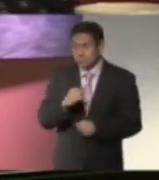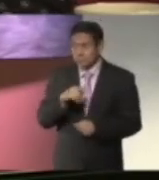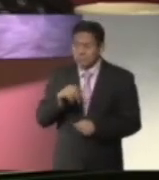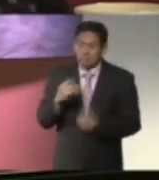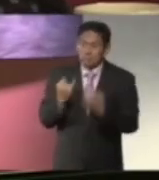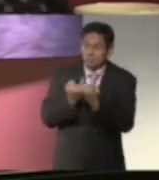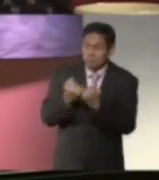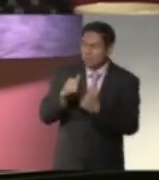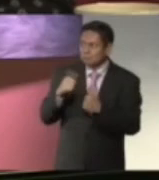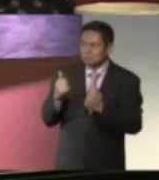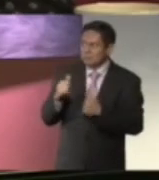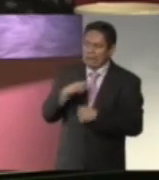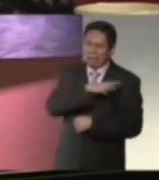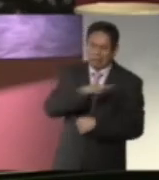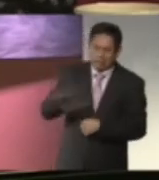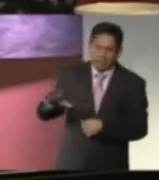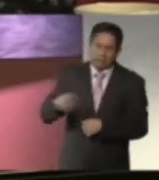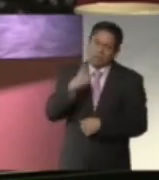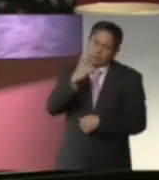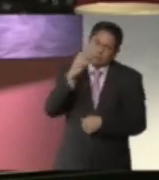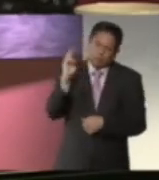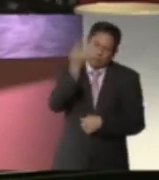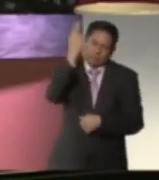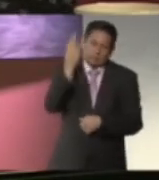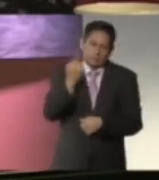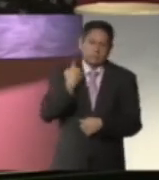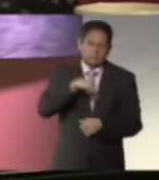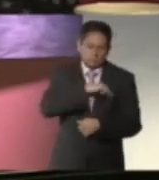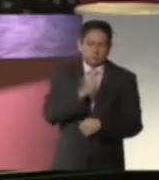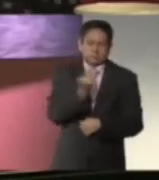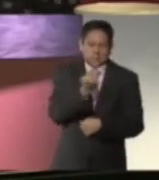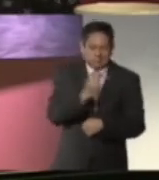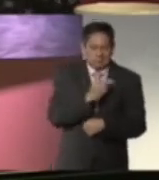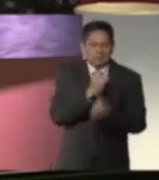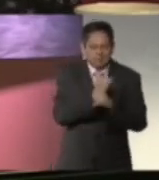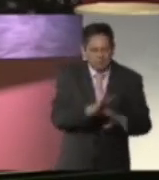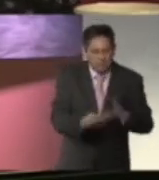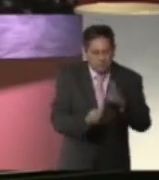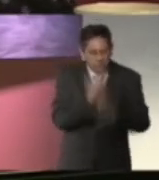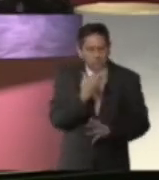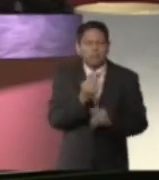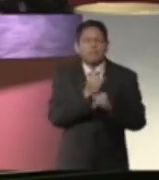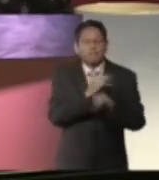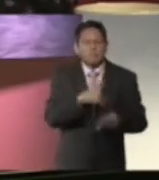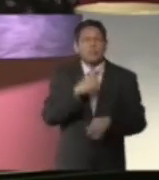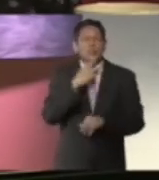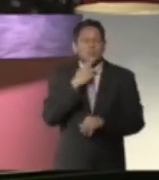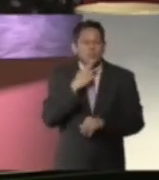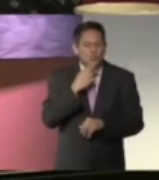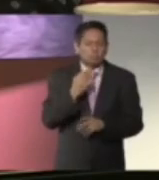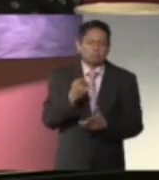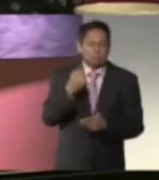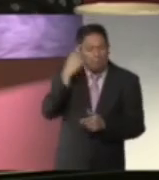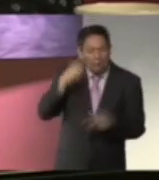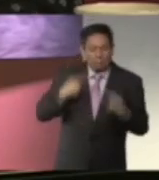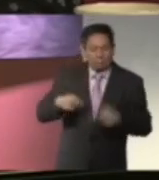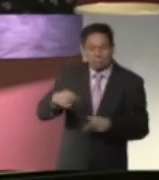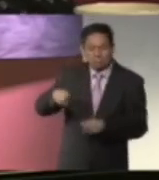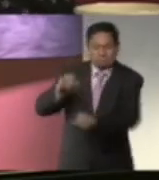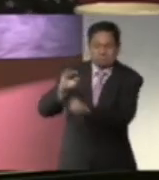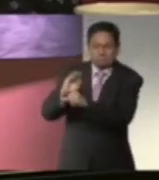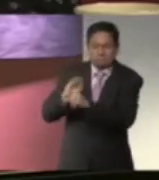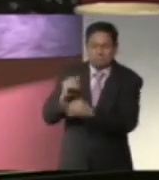Entonces, creo que desde la academia esas son las posibles, exigir conocimiento nuevo, conocimiento que sirva, ¿no?, para y que